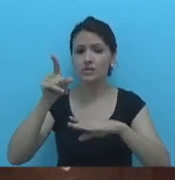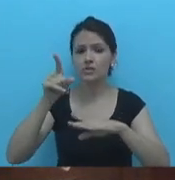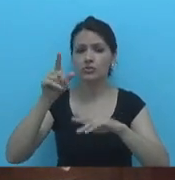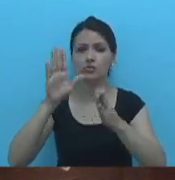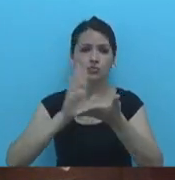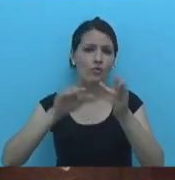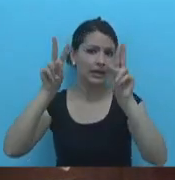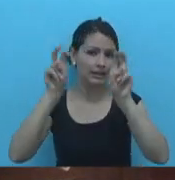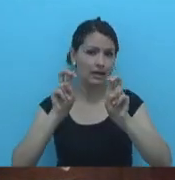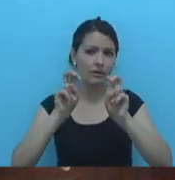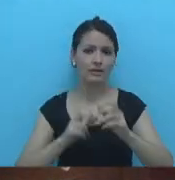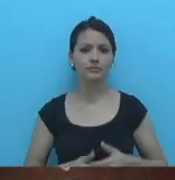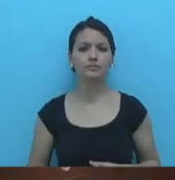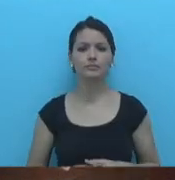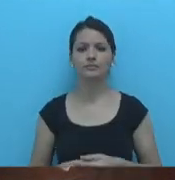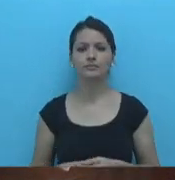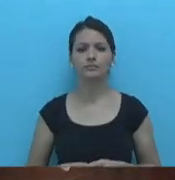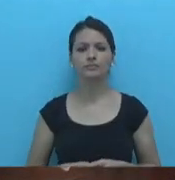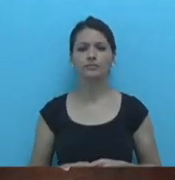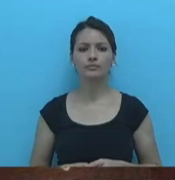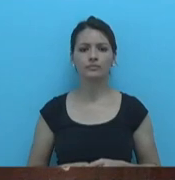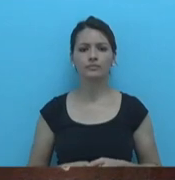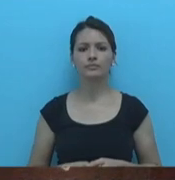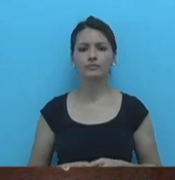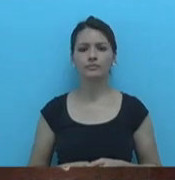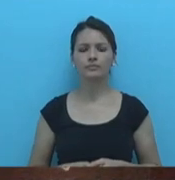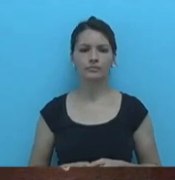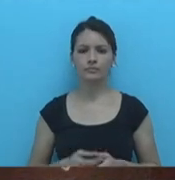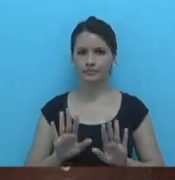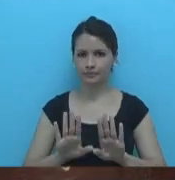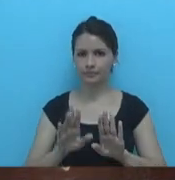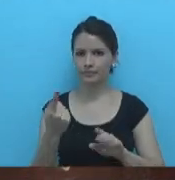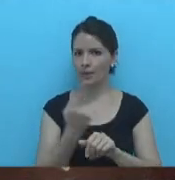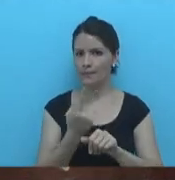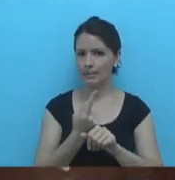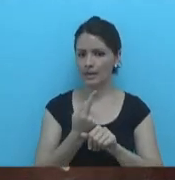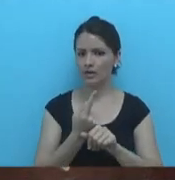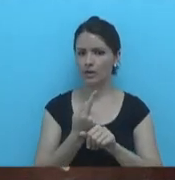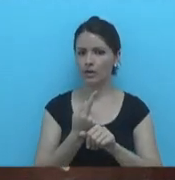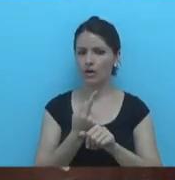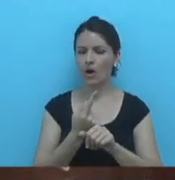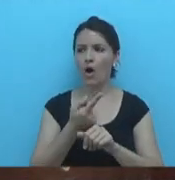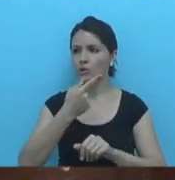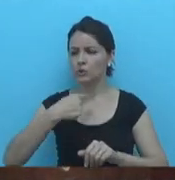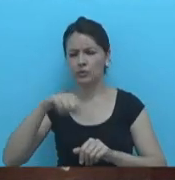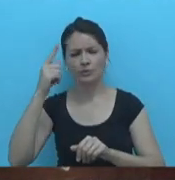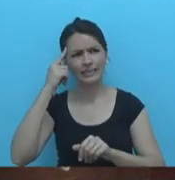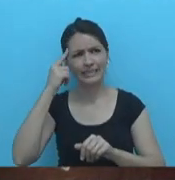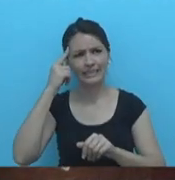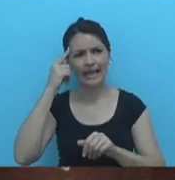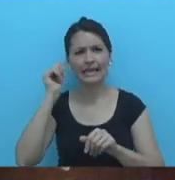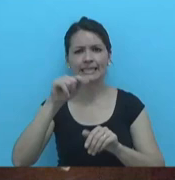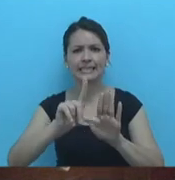del cual tienen permanentemente relación. Pero digo, en principio coincidir con que no es una buena idea que se modifique